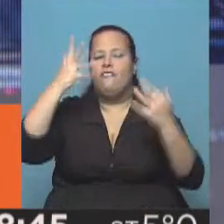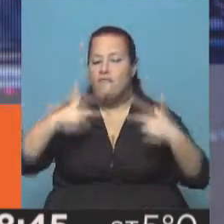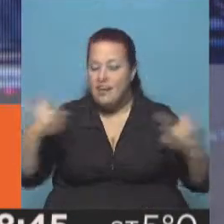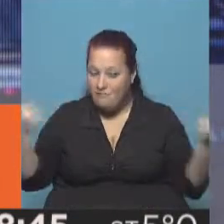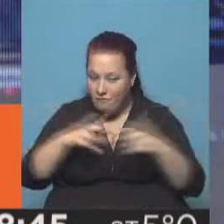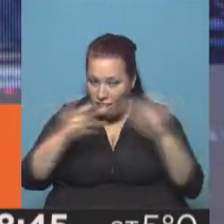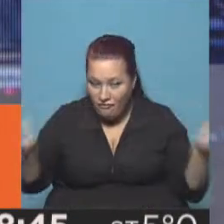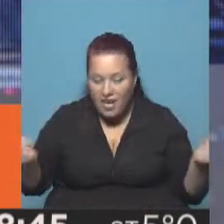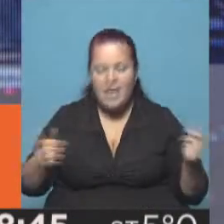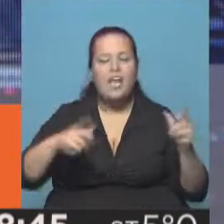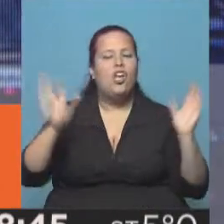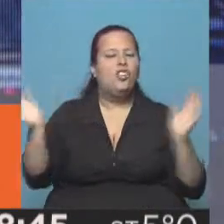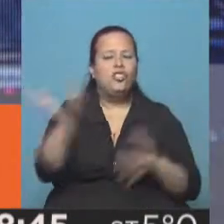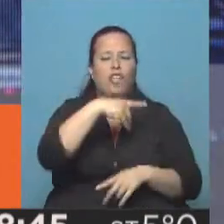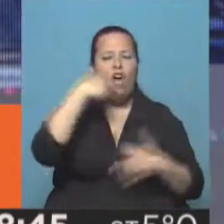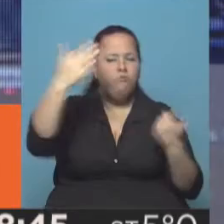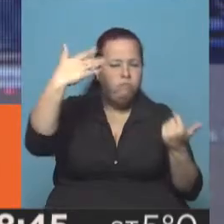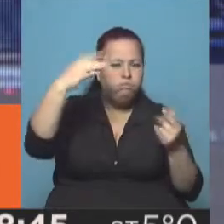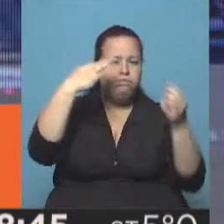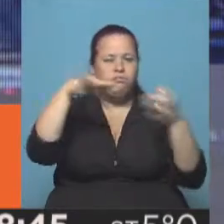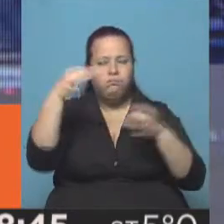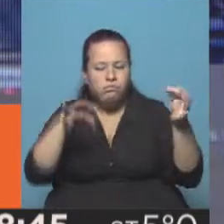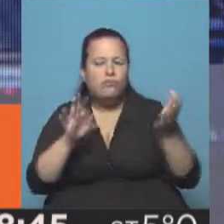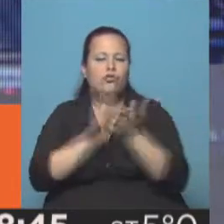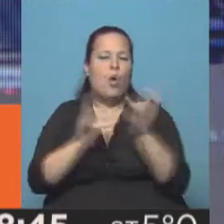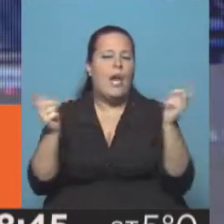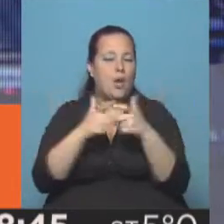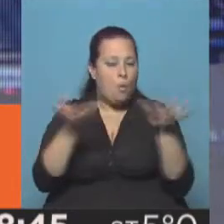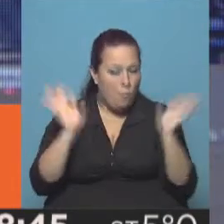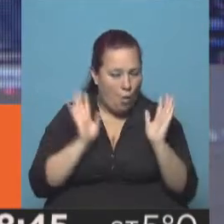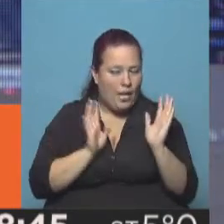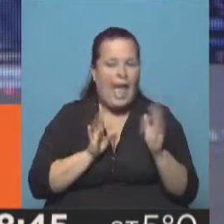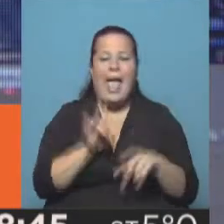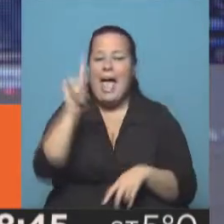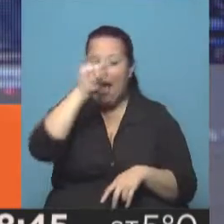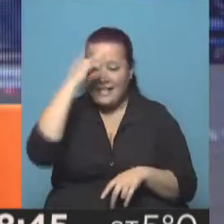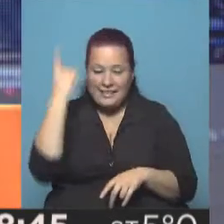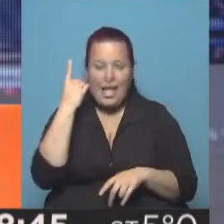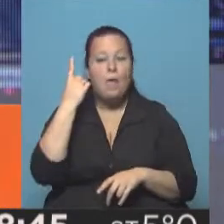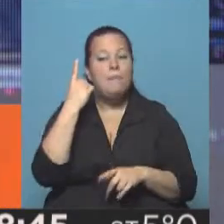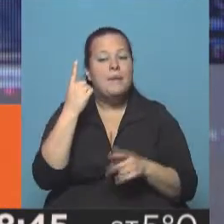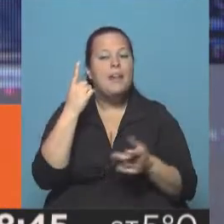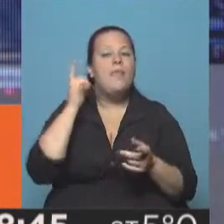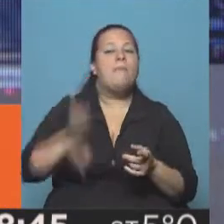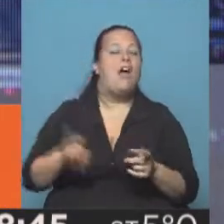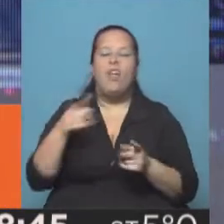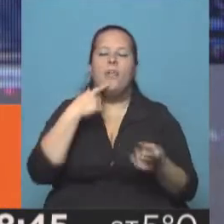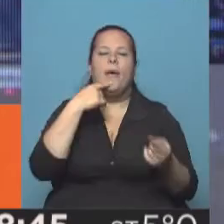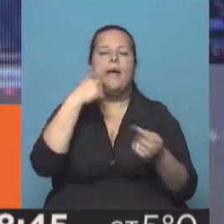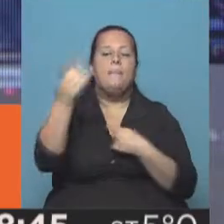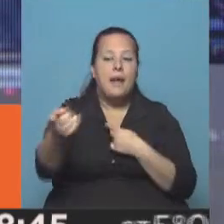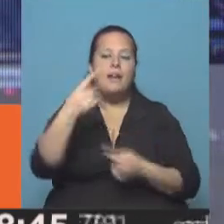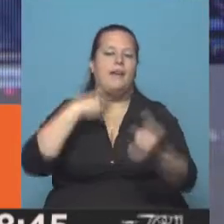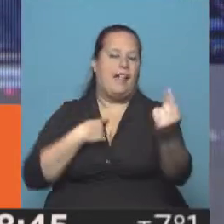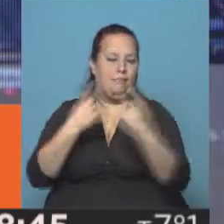y todas estas observaciones que se manifiestan sobre la audiencia el estado nacional antes de resolver tiene que contestarlas una por